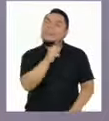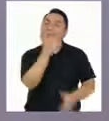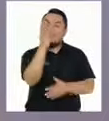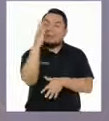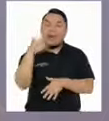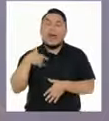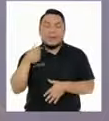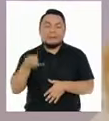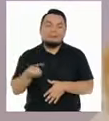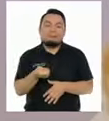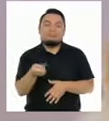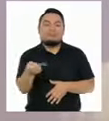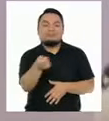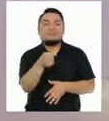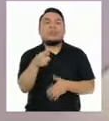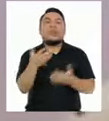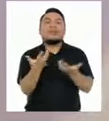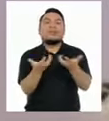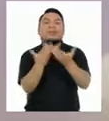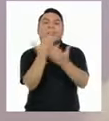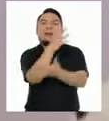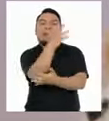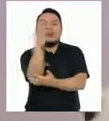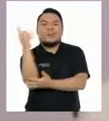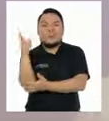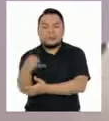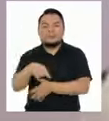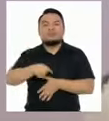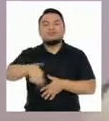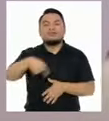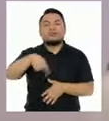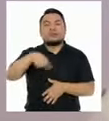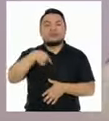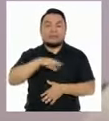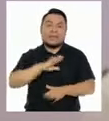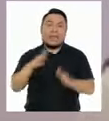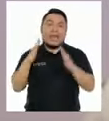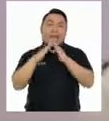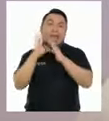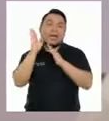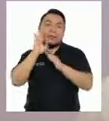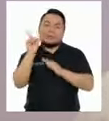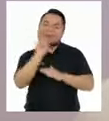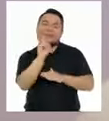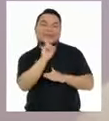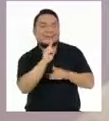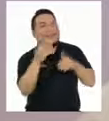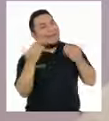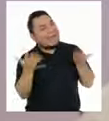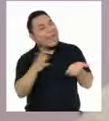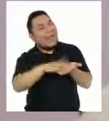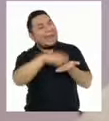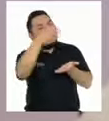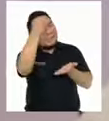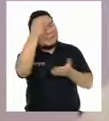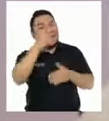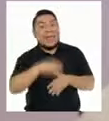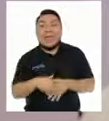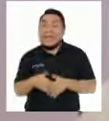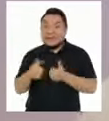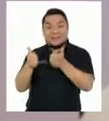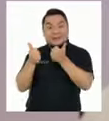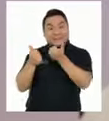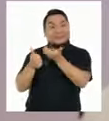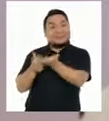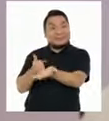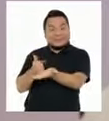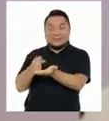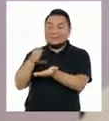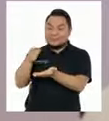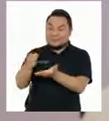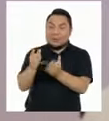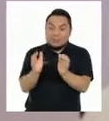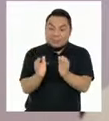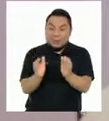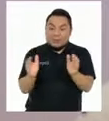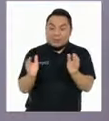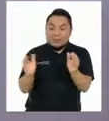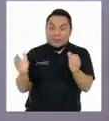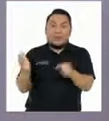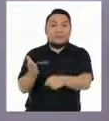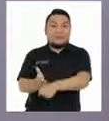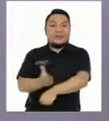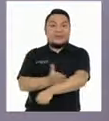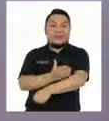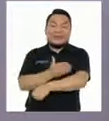pilita en el jardín. Así no ensució la casa. ¡Qué bueno, Chancay! Estás creciendo.